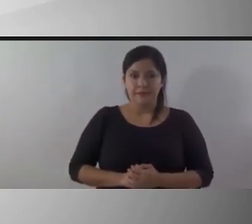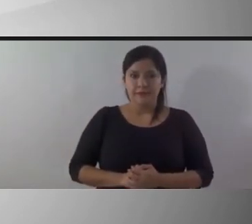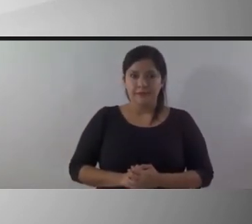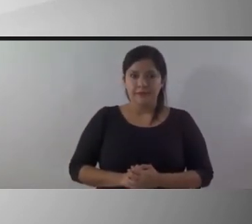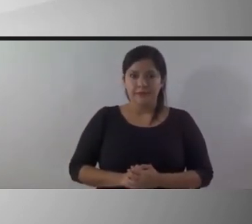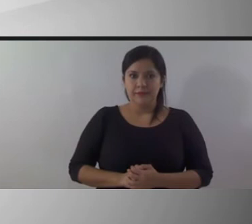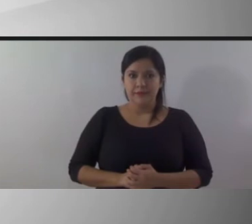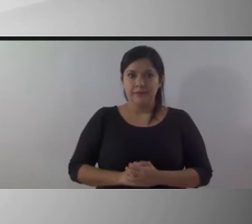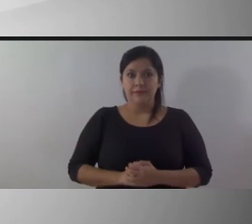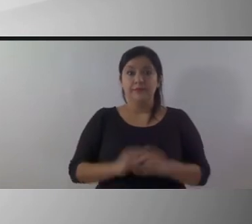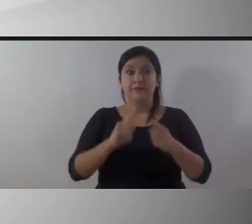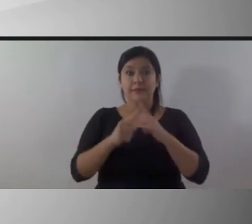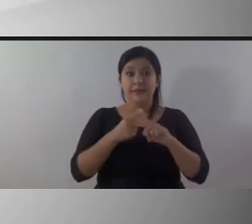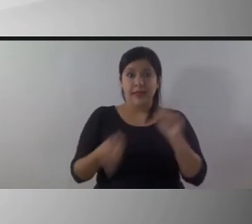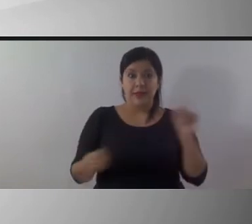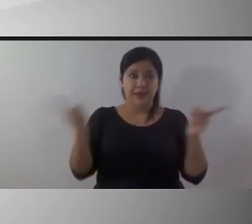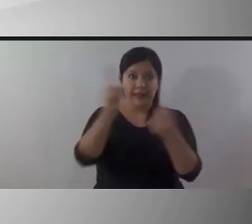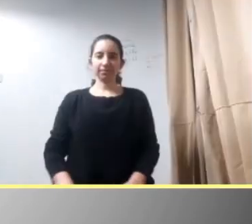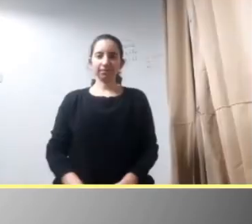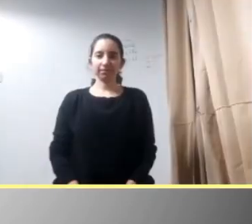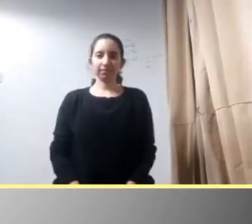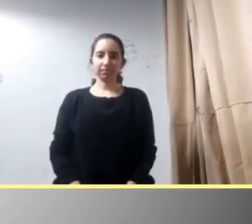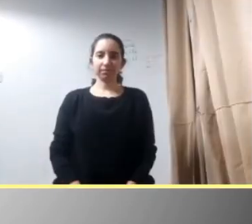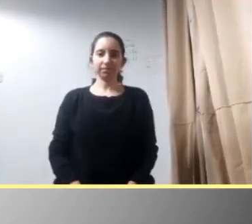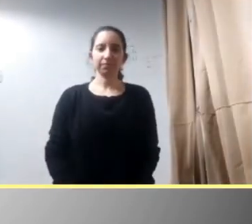Cambiamos de intérprete.